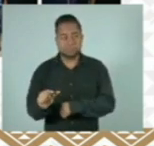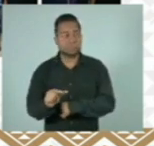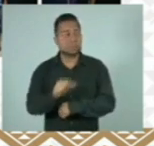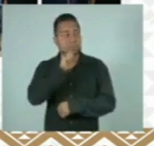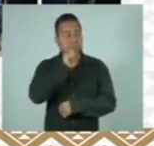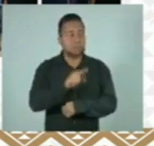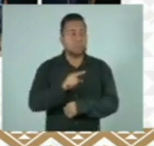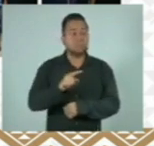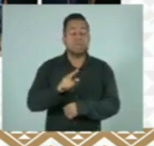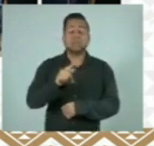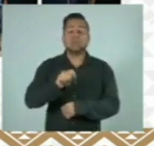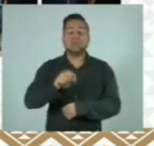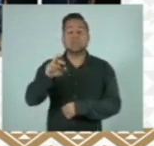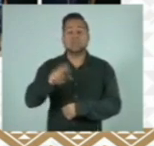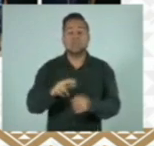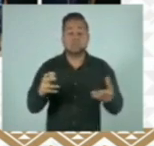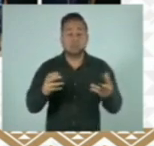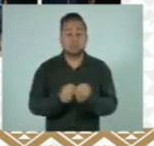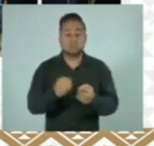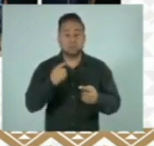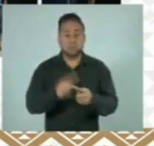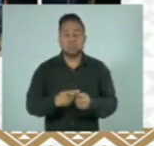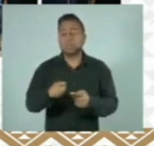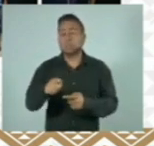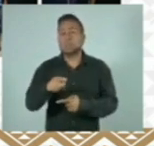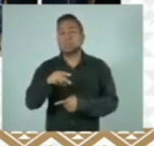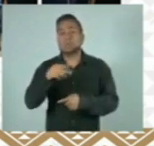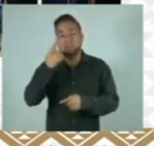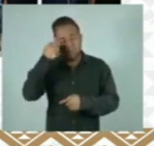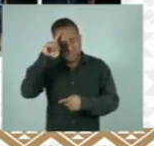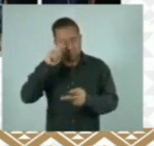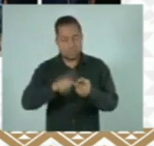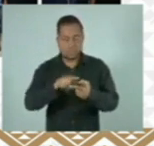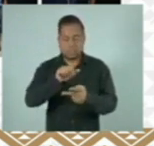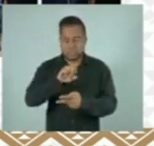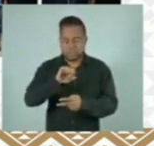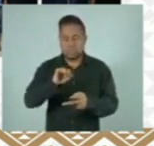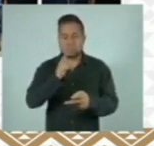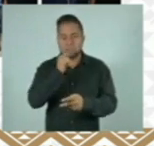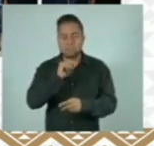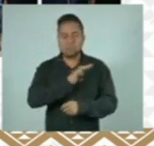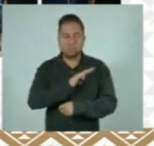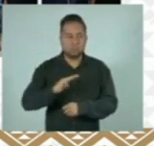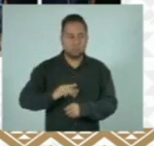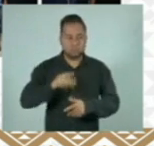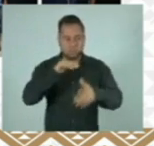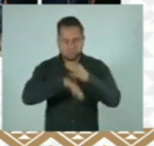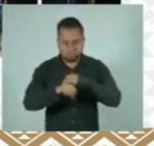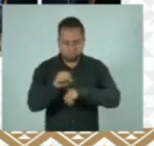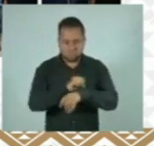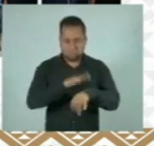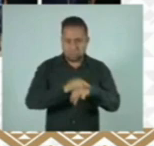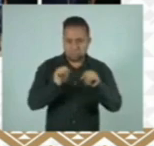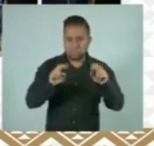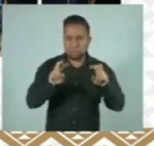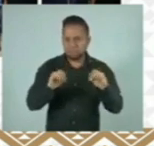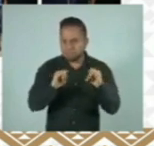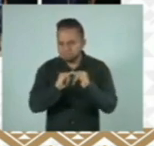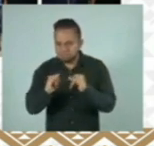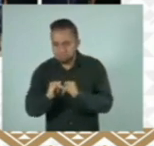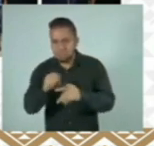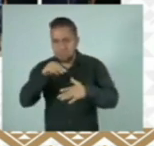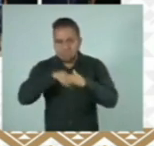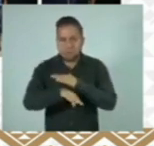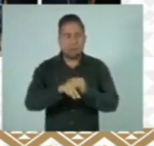Bautista Tuxtepec, en coordinación con la Secretaría de Marina, Agencia Estatal de Investigación y Policía Municipal, al implementar el operativo fortalecimiento institucional al